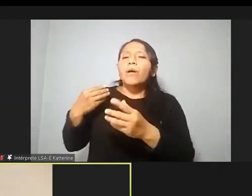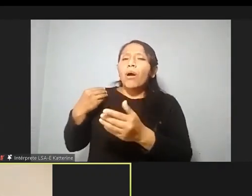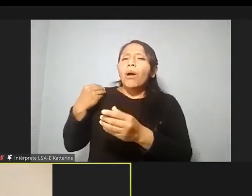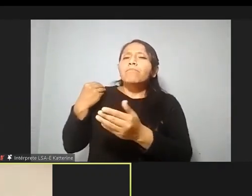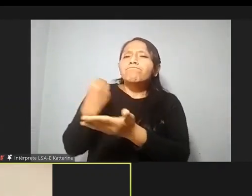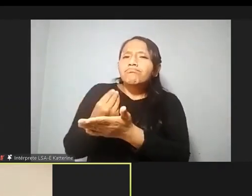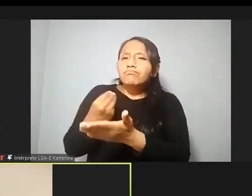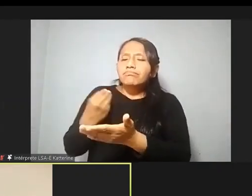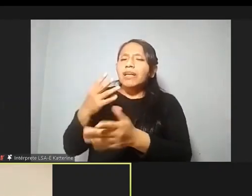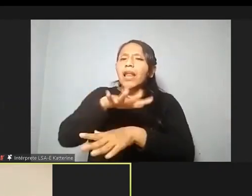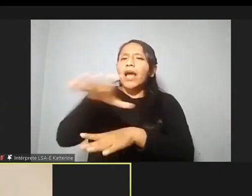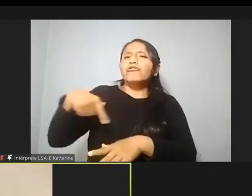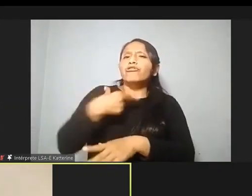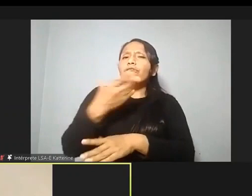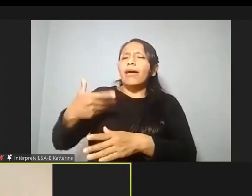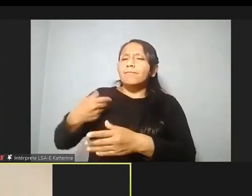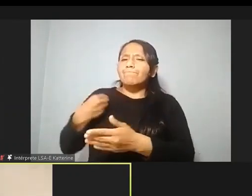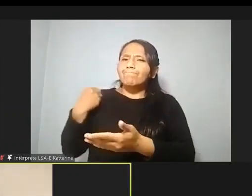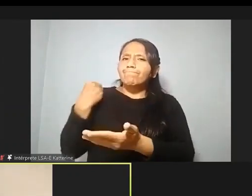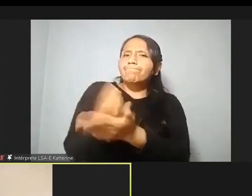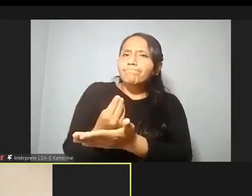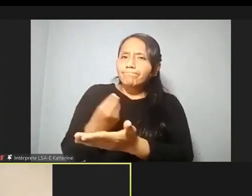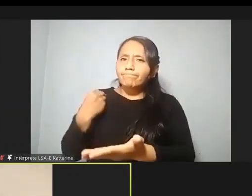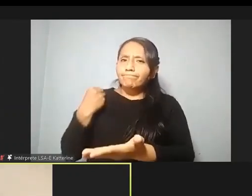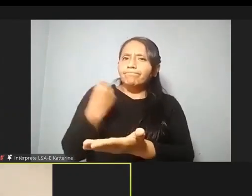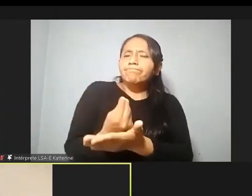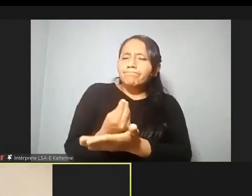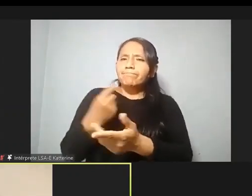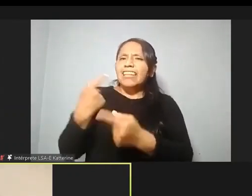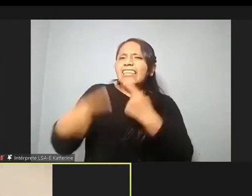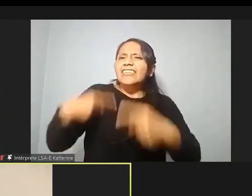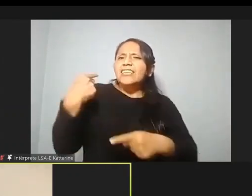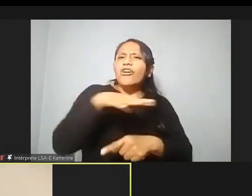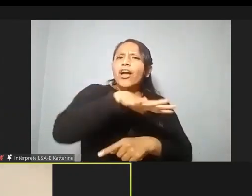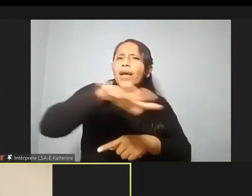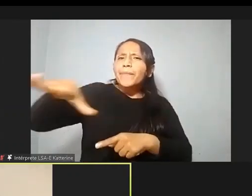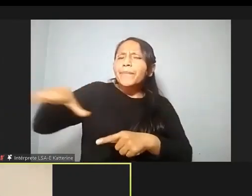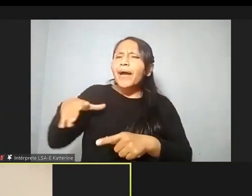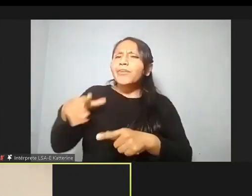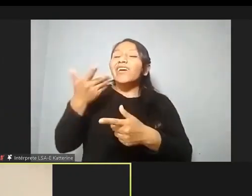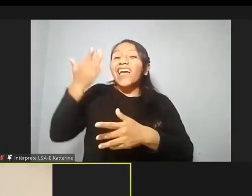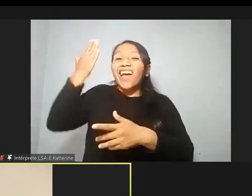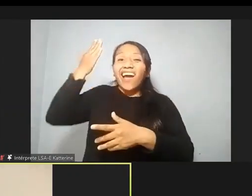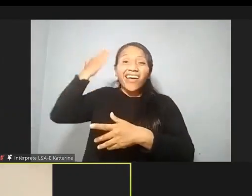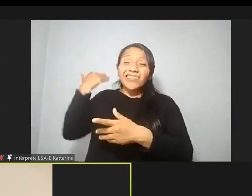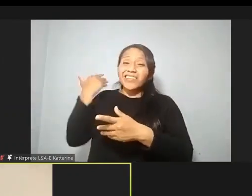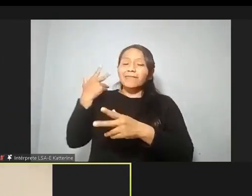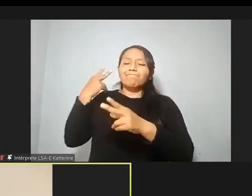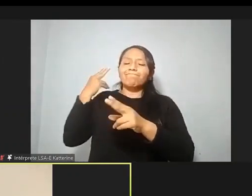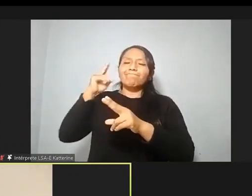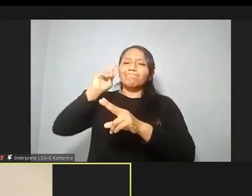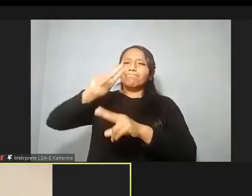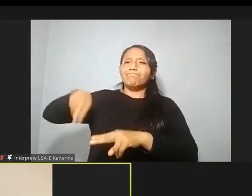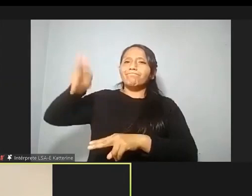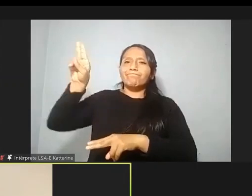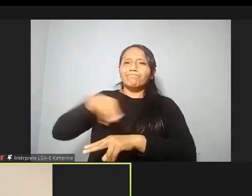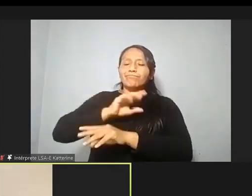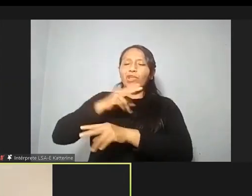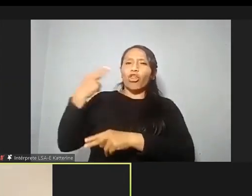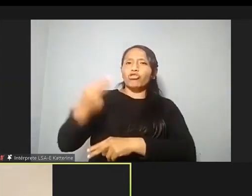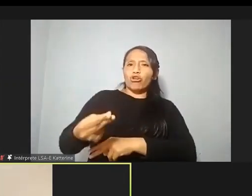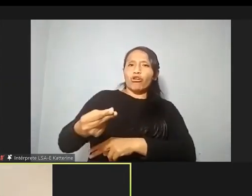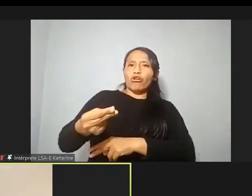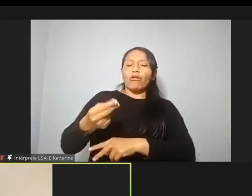sociedad y habitando distintos espacios que nos eran negados, empezando por la propia toma de